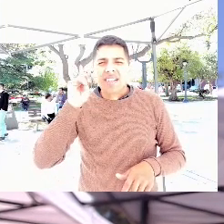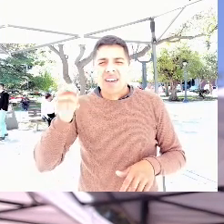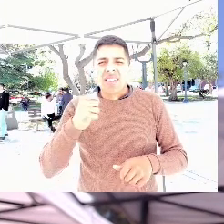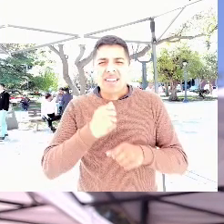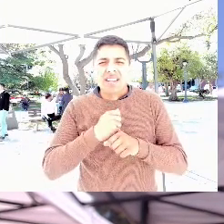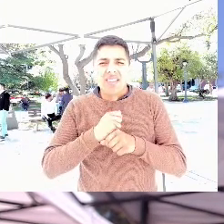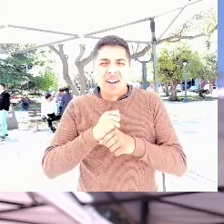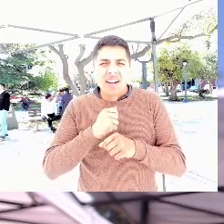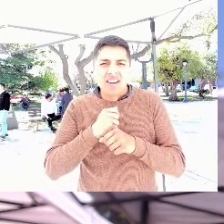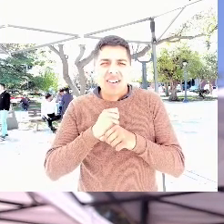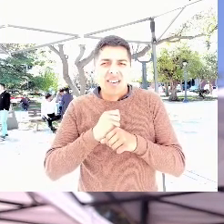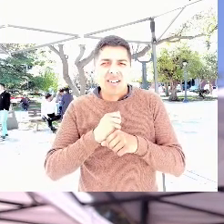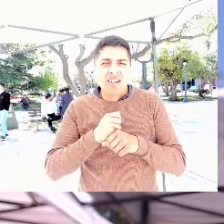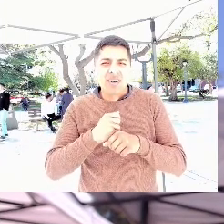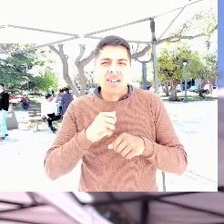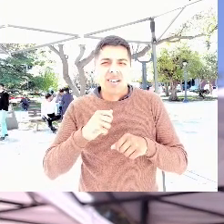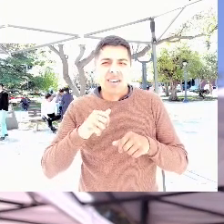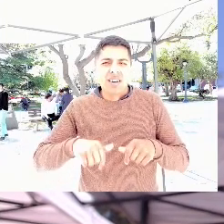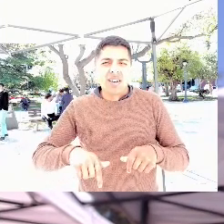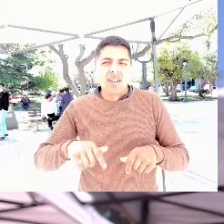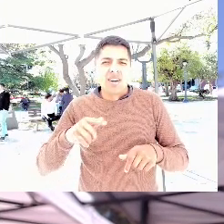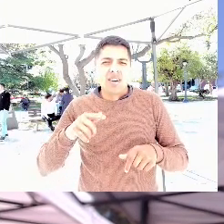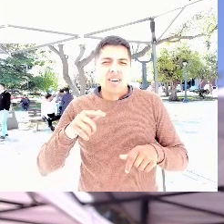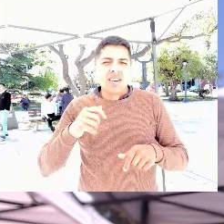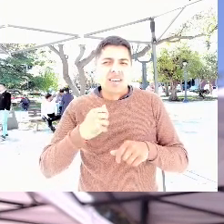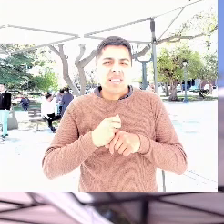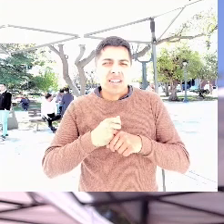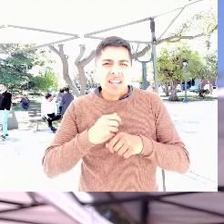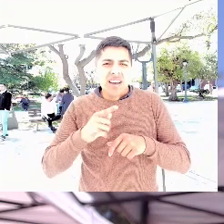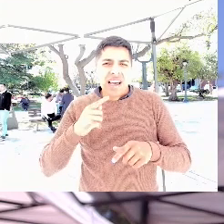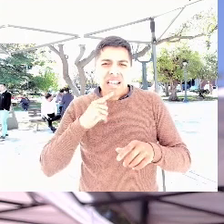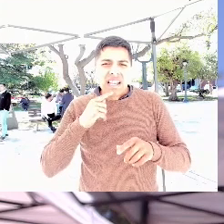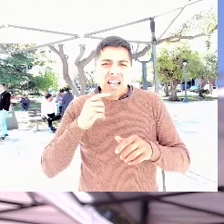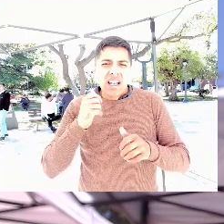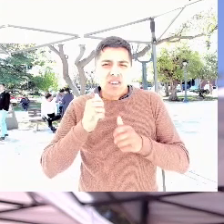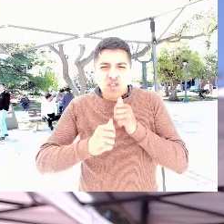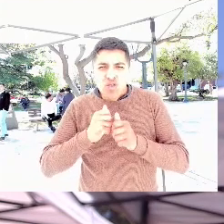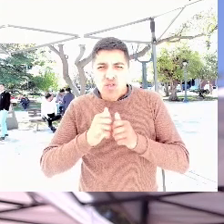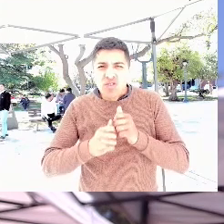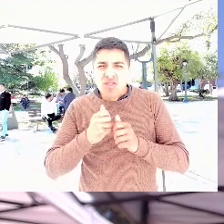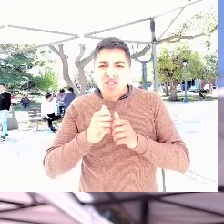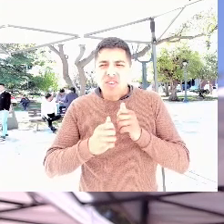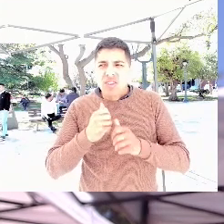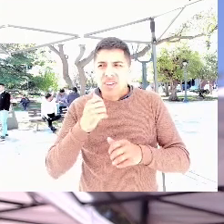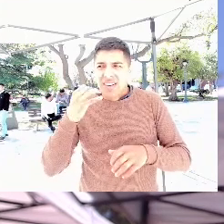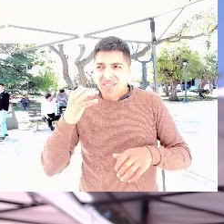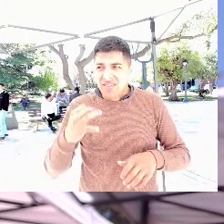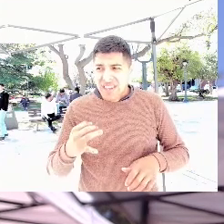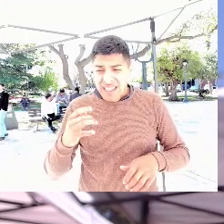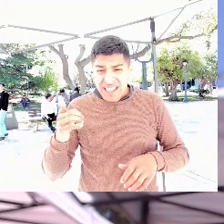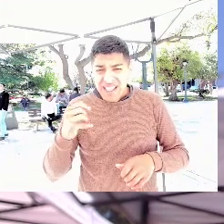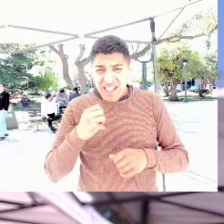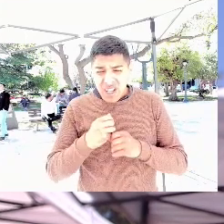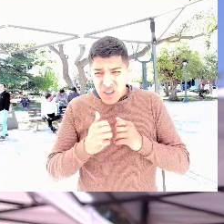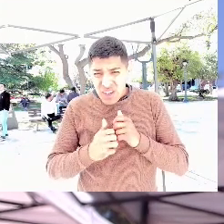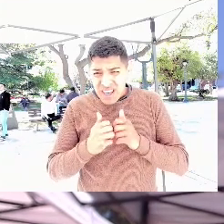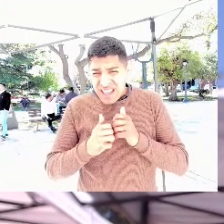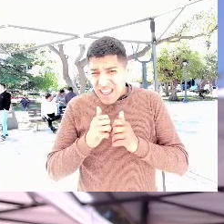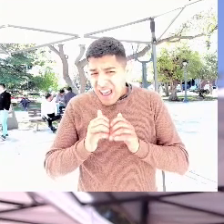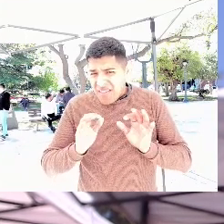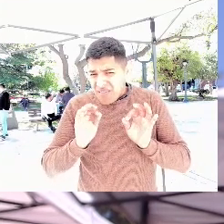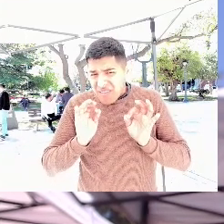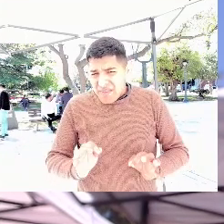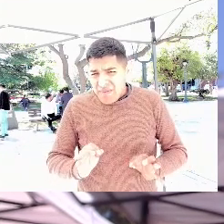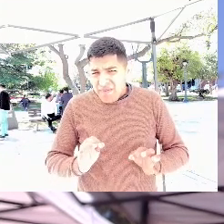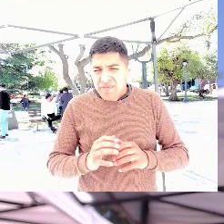todo de que hay una historia de administración y de decisiones coherentes para los vecinos de Godecruz. Entonces me parece que